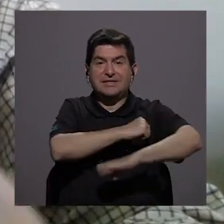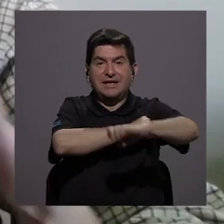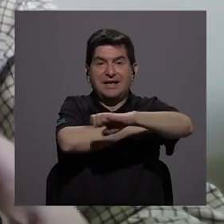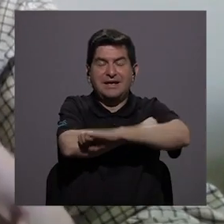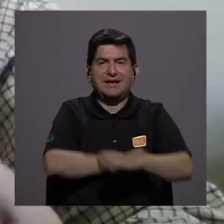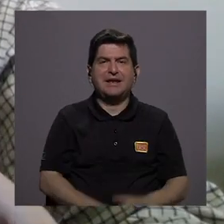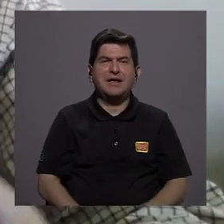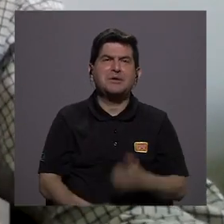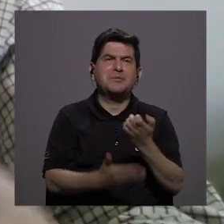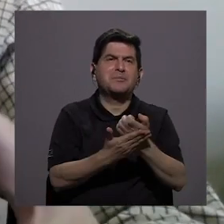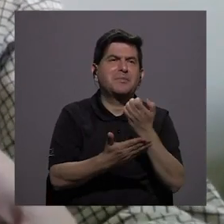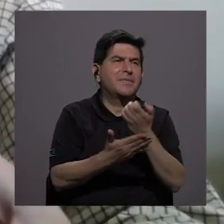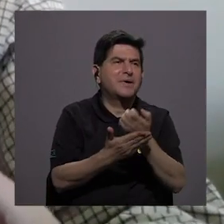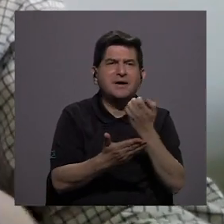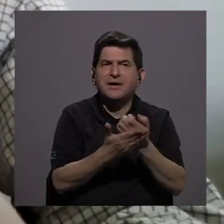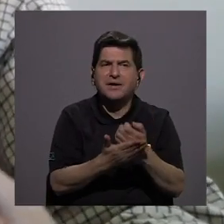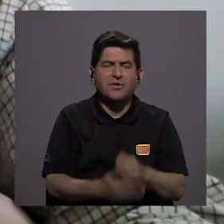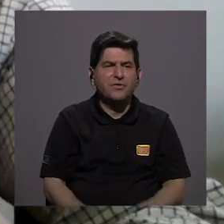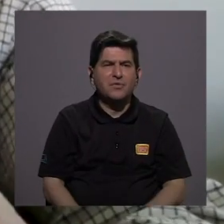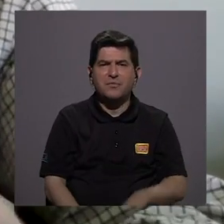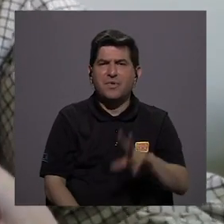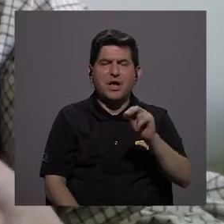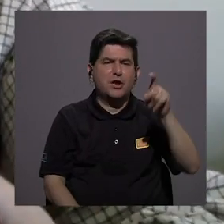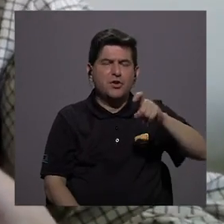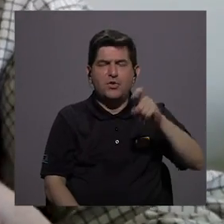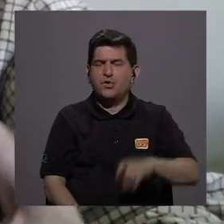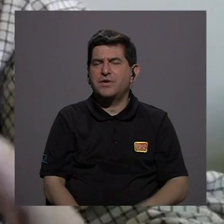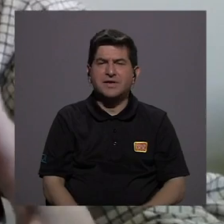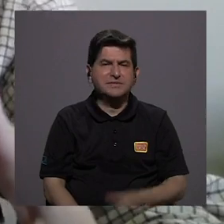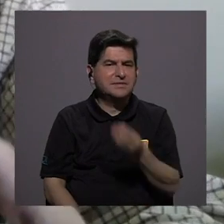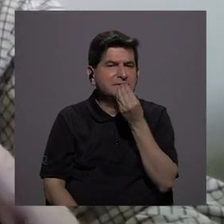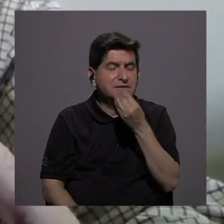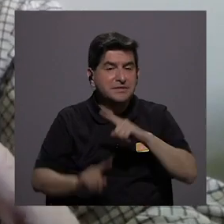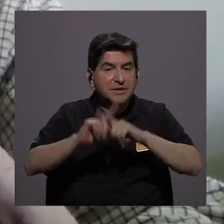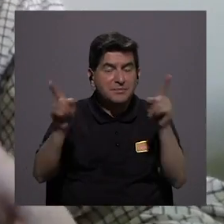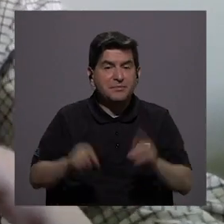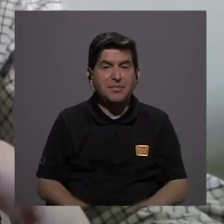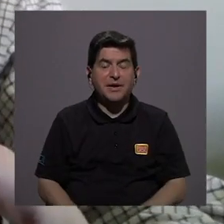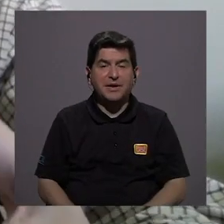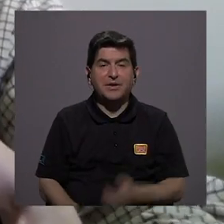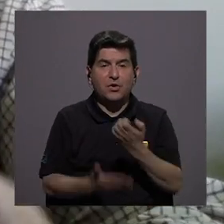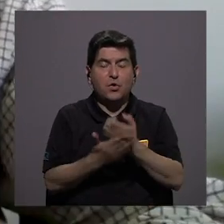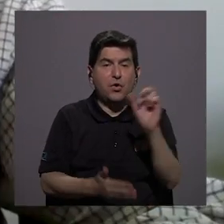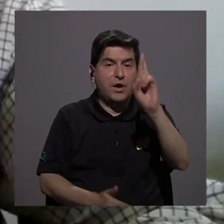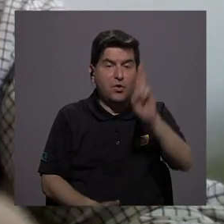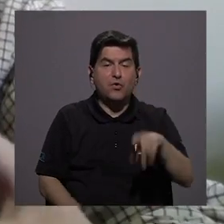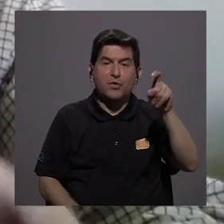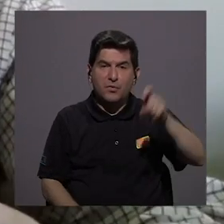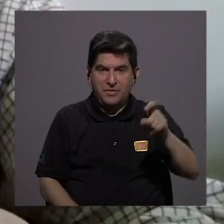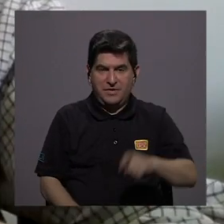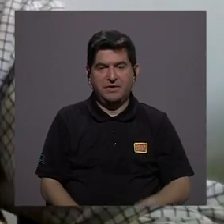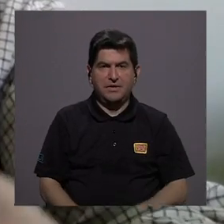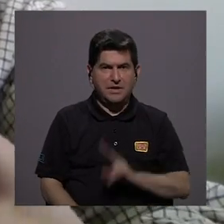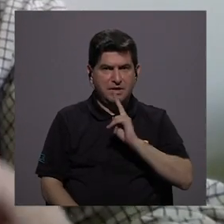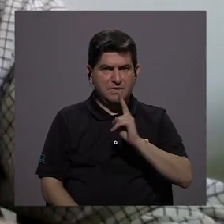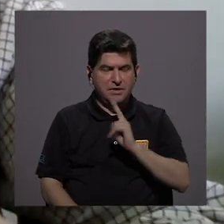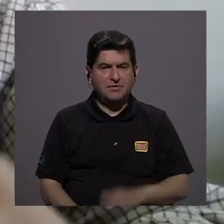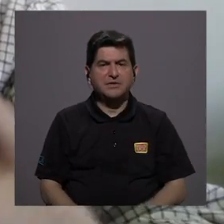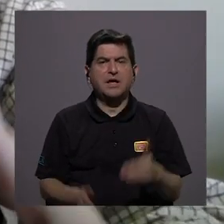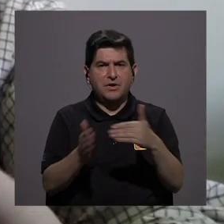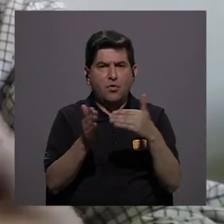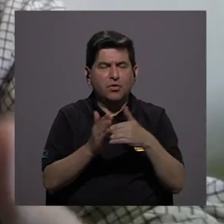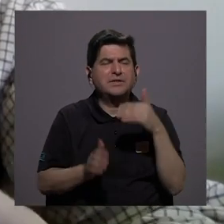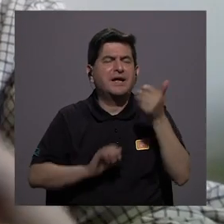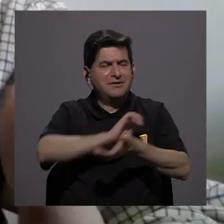tenemos un Estado que es como para una economía que no fuera a necesitar inventarse. Pero esta economía costarricense necesita